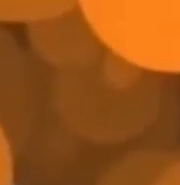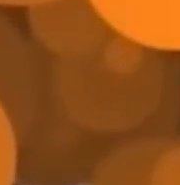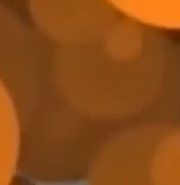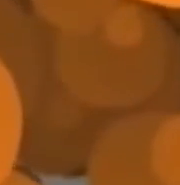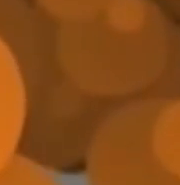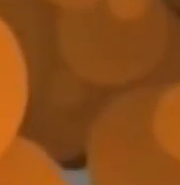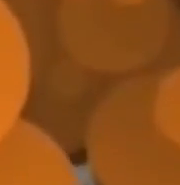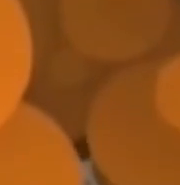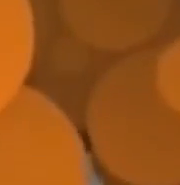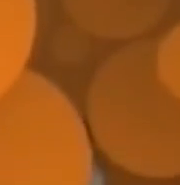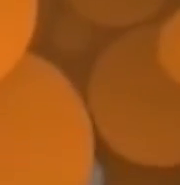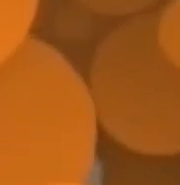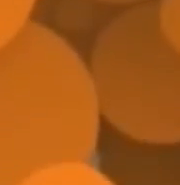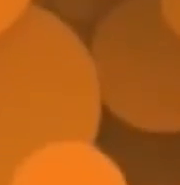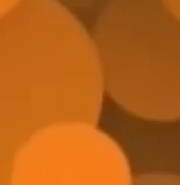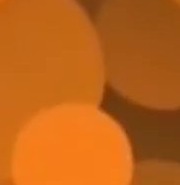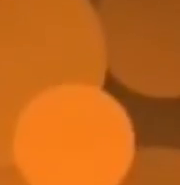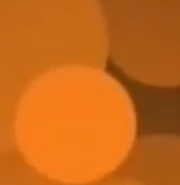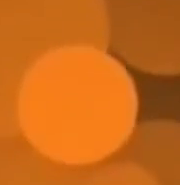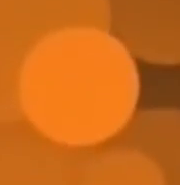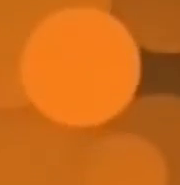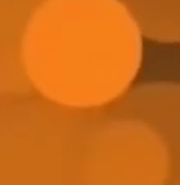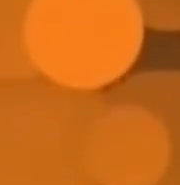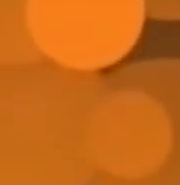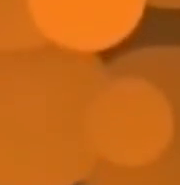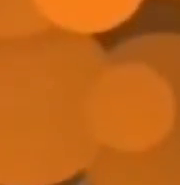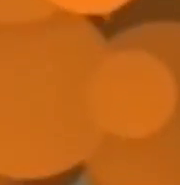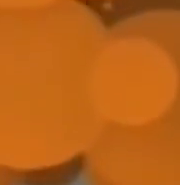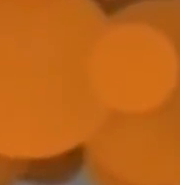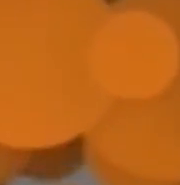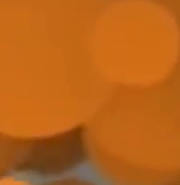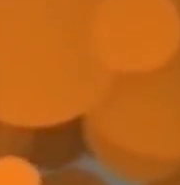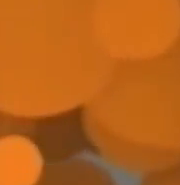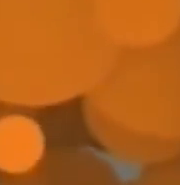Telecaribe, 30 años de historias.